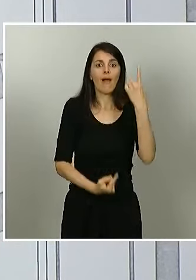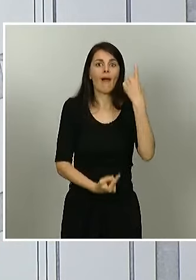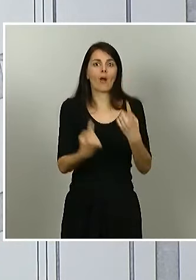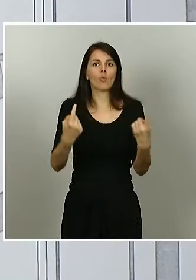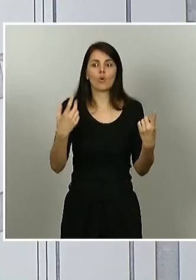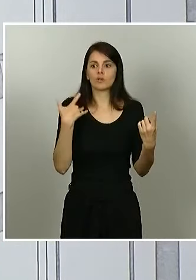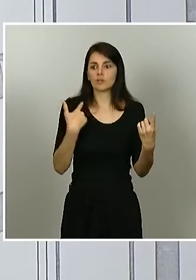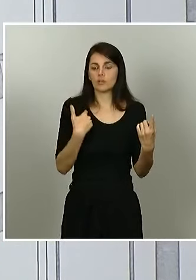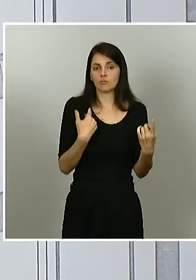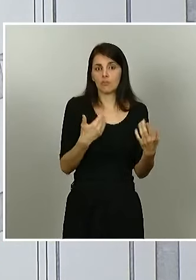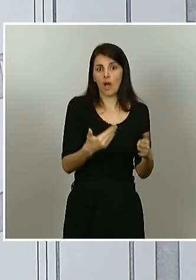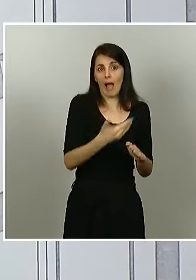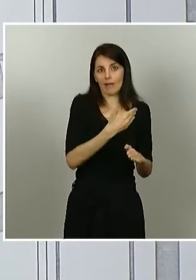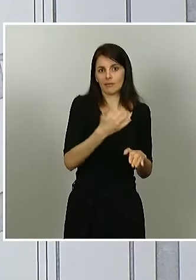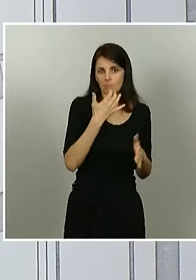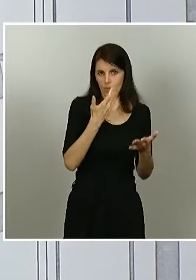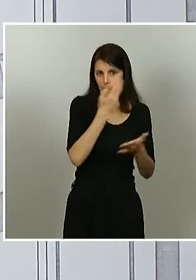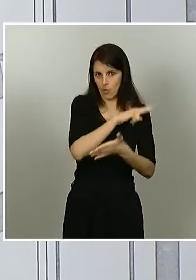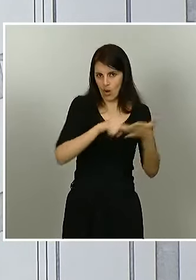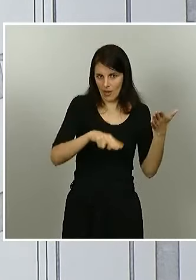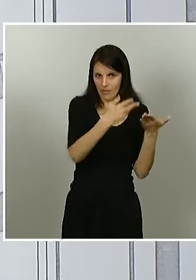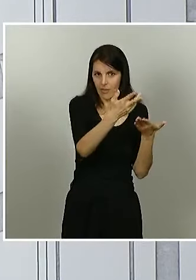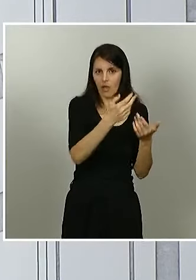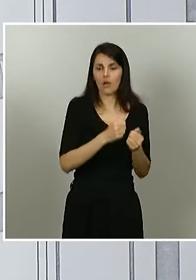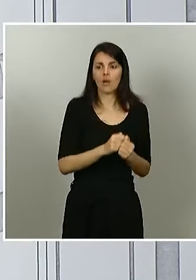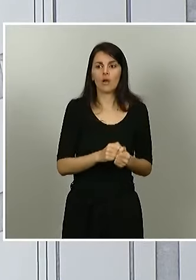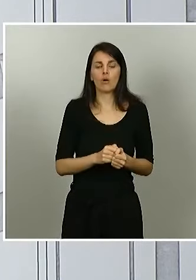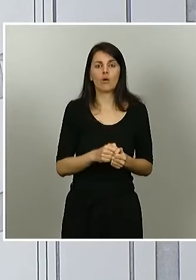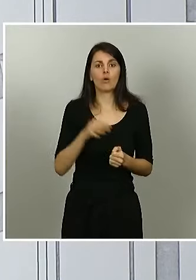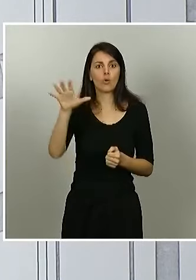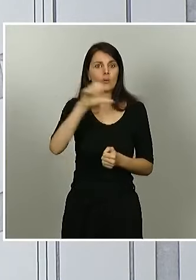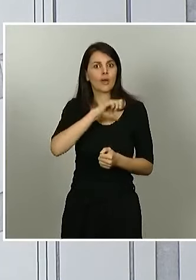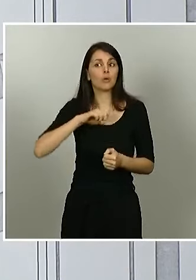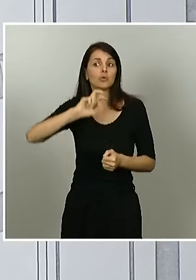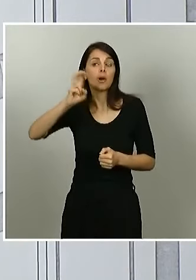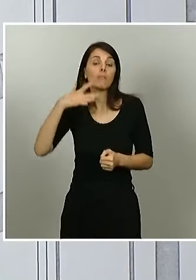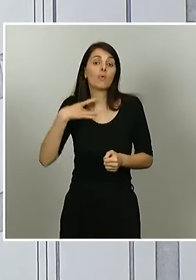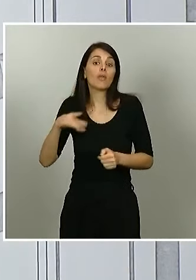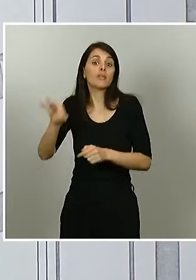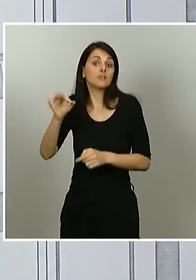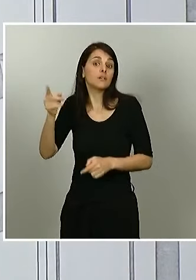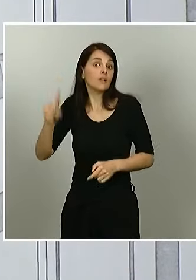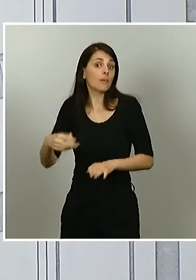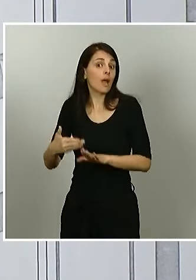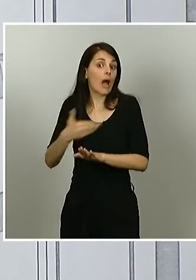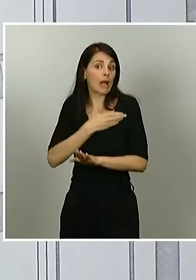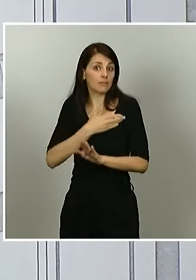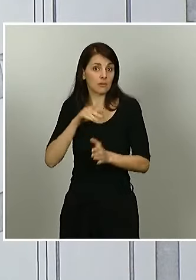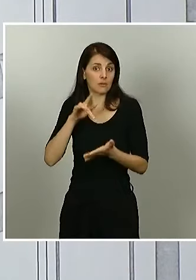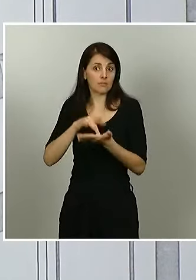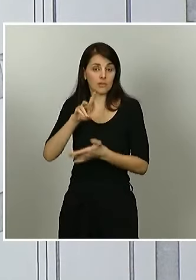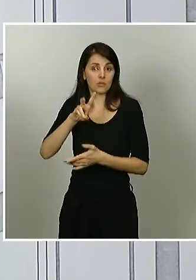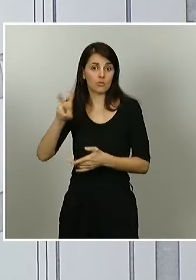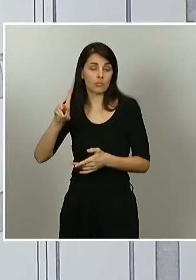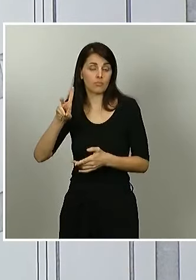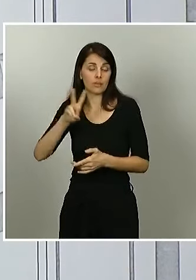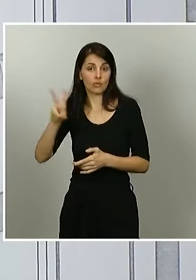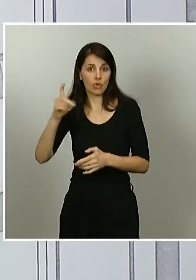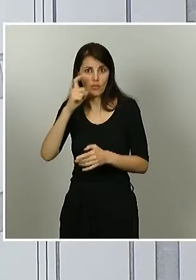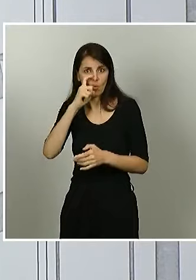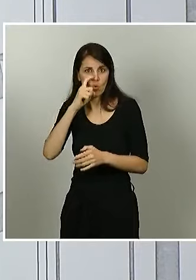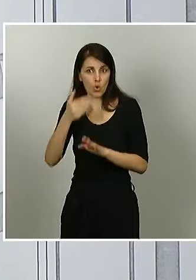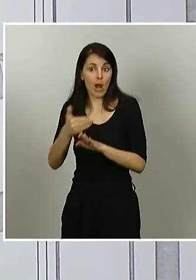del día 21 el gobierno insiste el día 21 acaba el estado de alarma por tanto puede haber movilidad libre en todo el país las